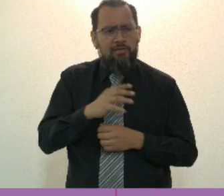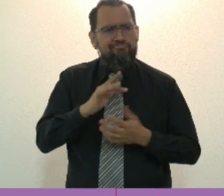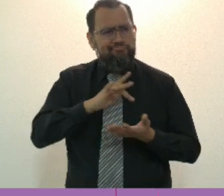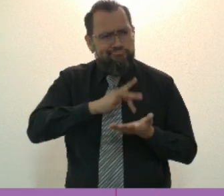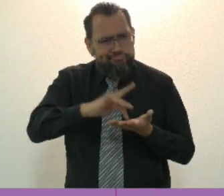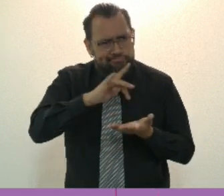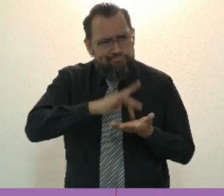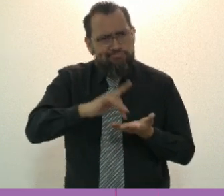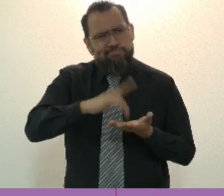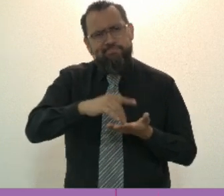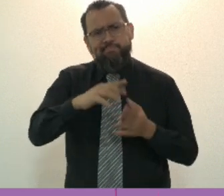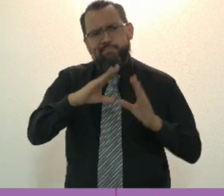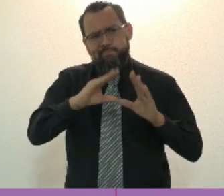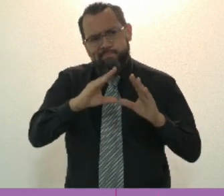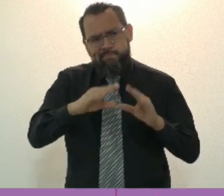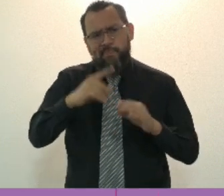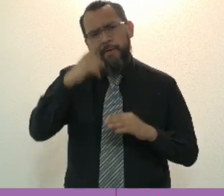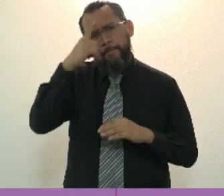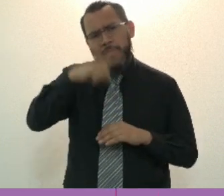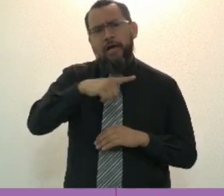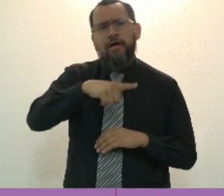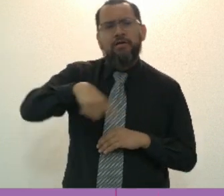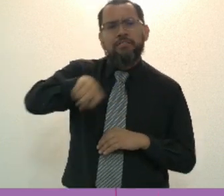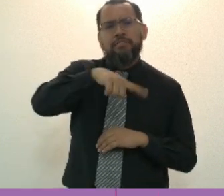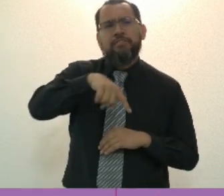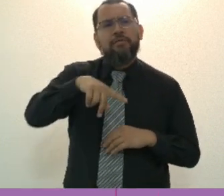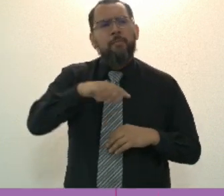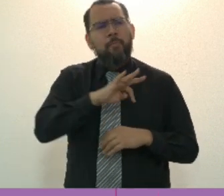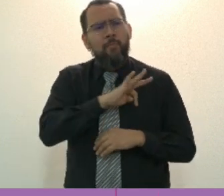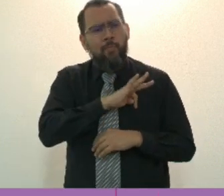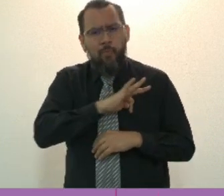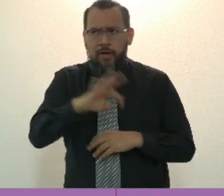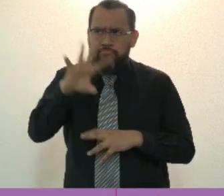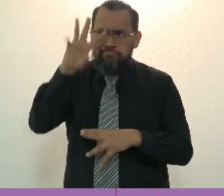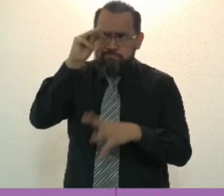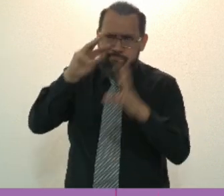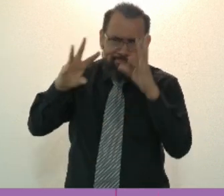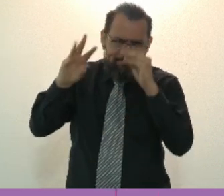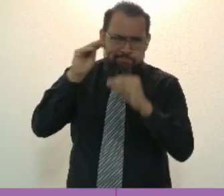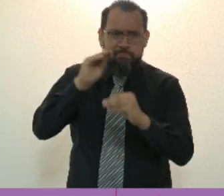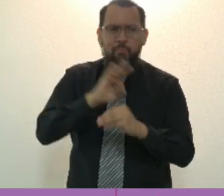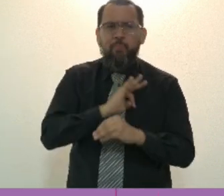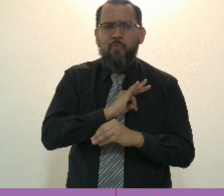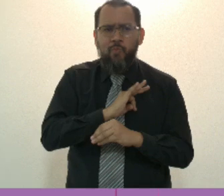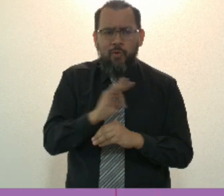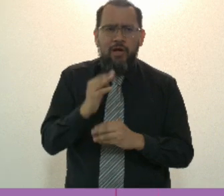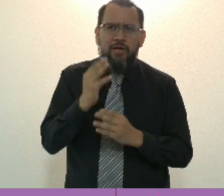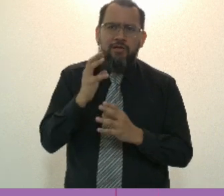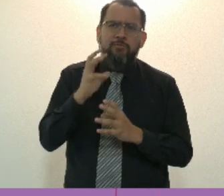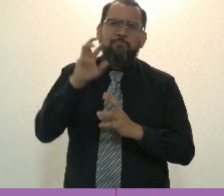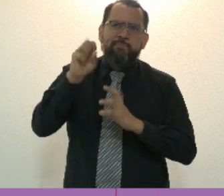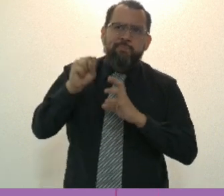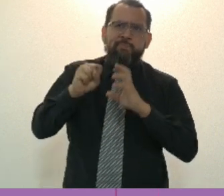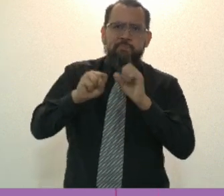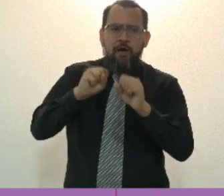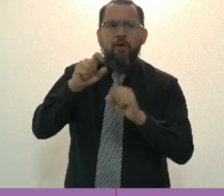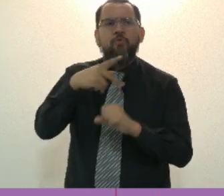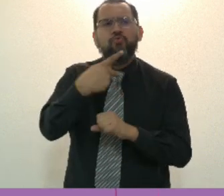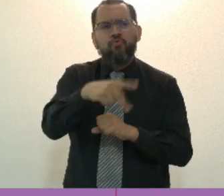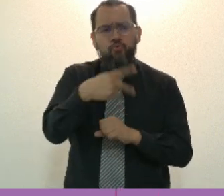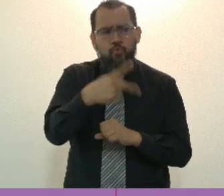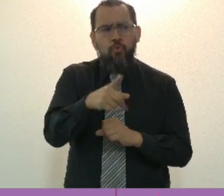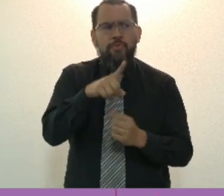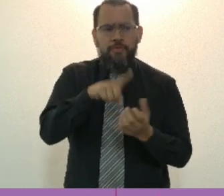acompañamiento para que ustedes puedan llevar de la mejor manera lo que es la gestión